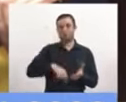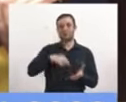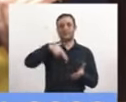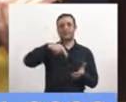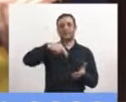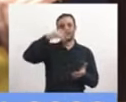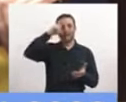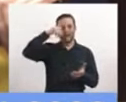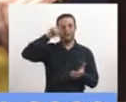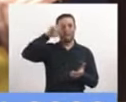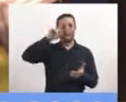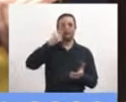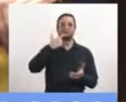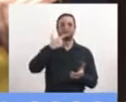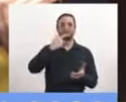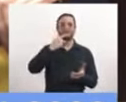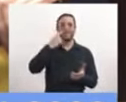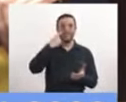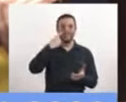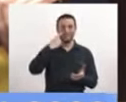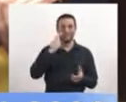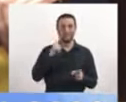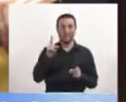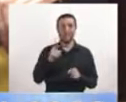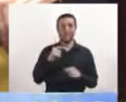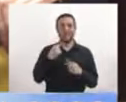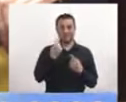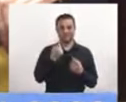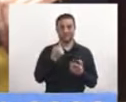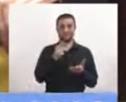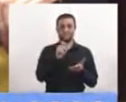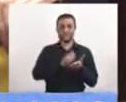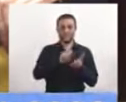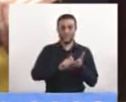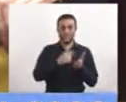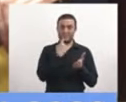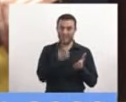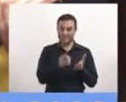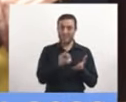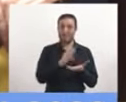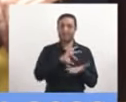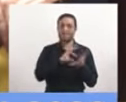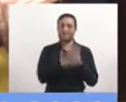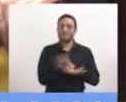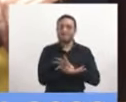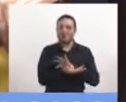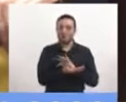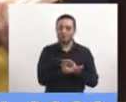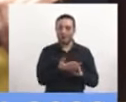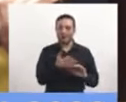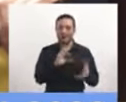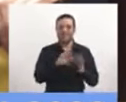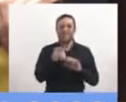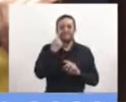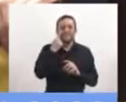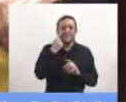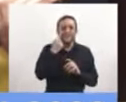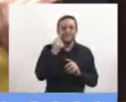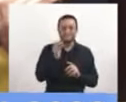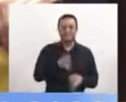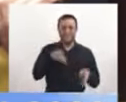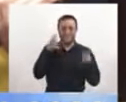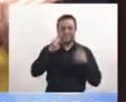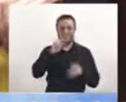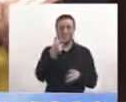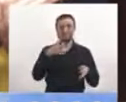Francia. Hay muchos de los comportamientos que vemos ahí que están descritos en ese libro con el colaboracionismo y el miedo y salvarse a uno mismo. Entonces,